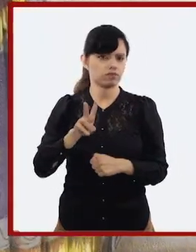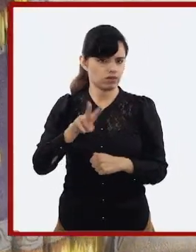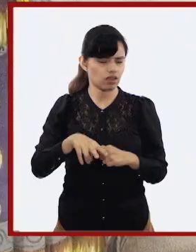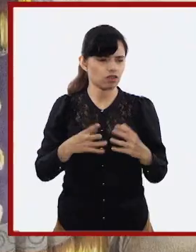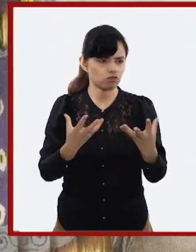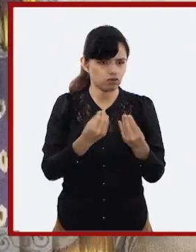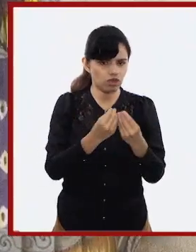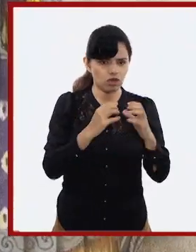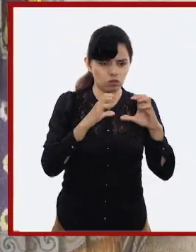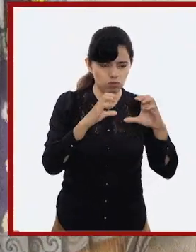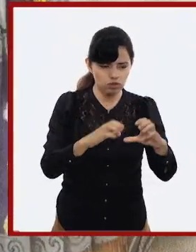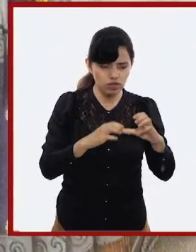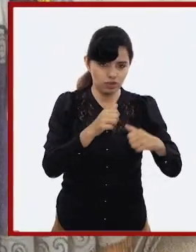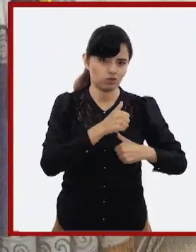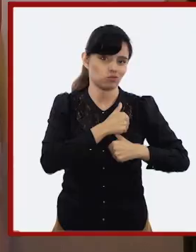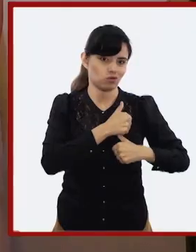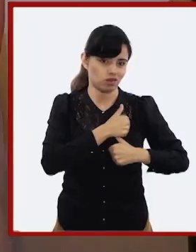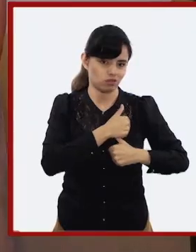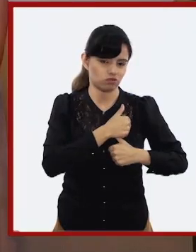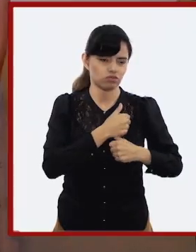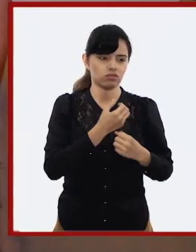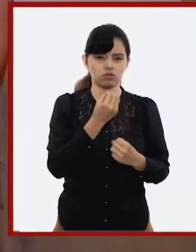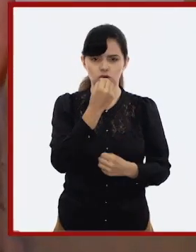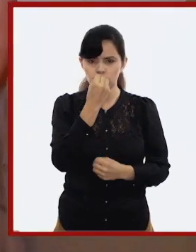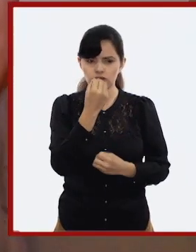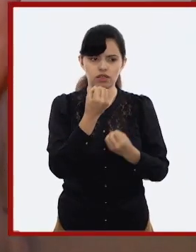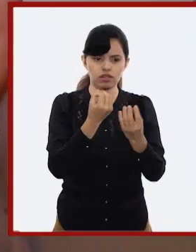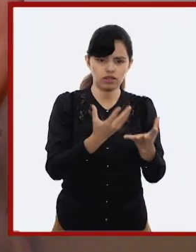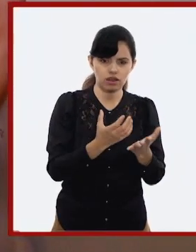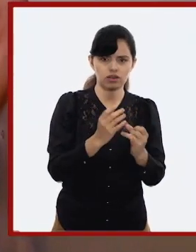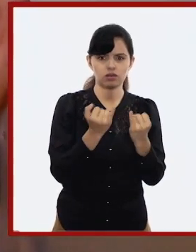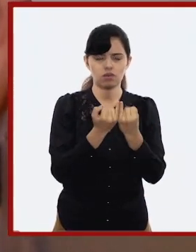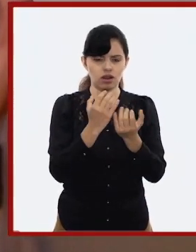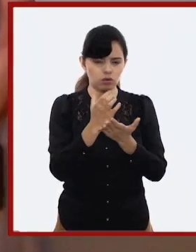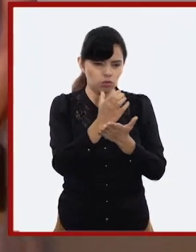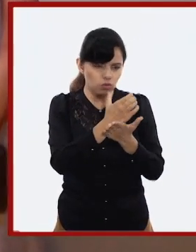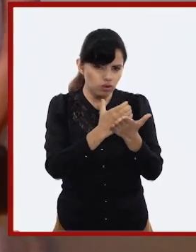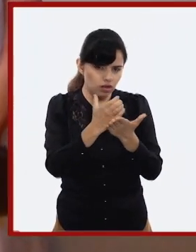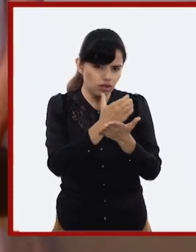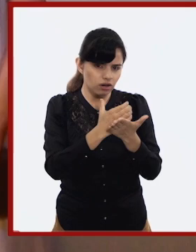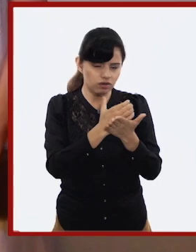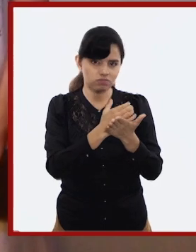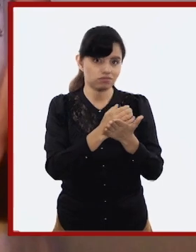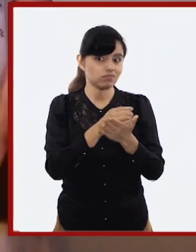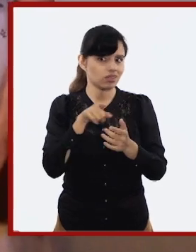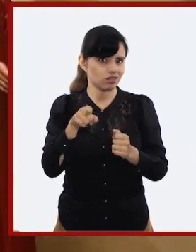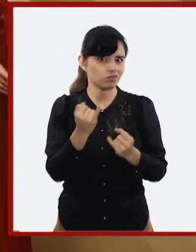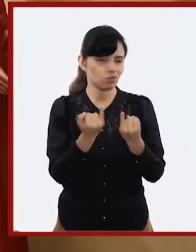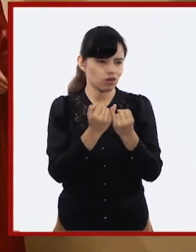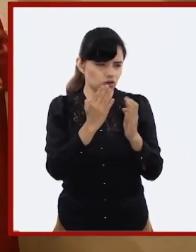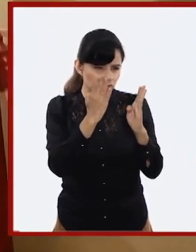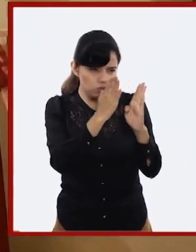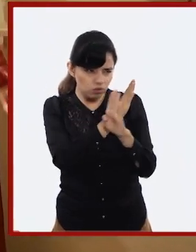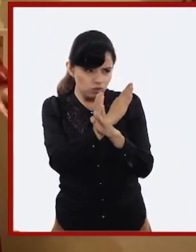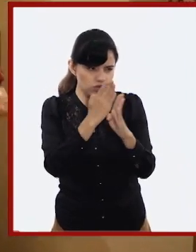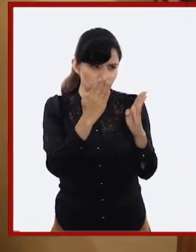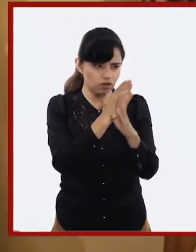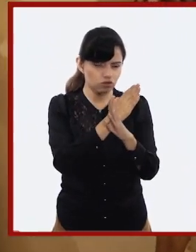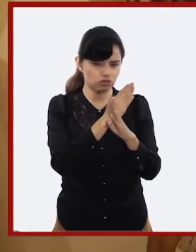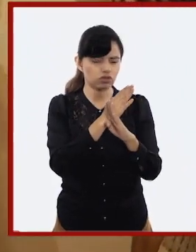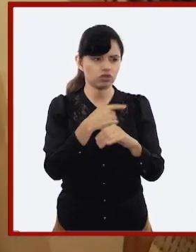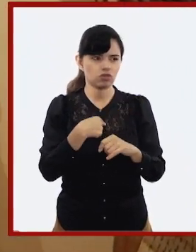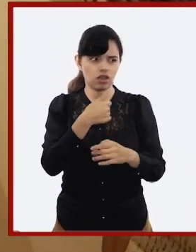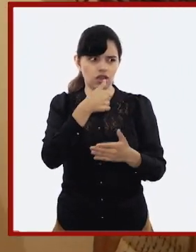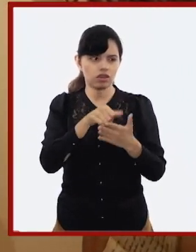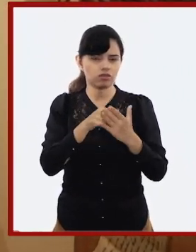y cuidaron a los insurgentes, alimentándolos y curándolos, sino que fueron espías y correos. Hubo las que